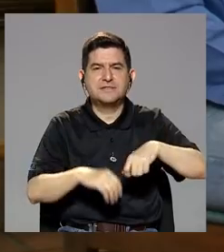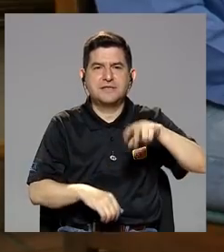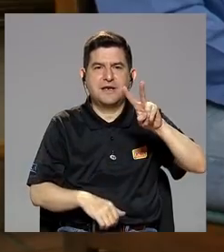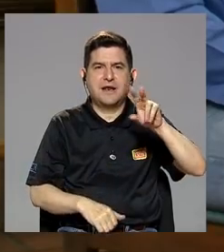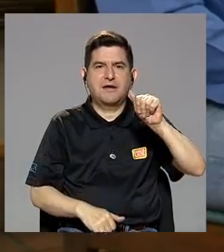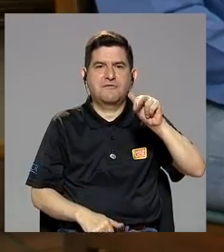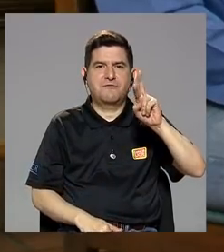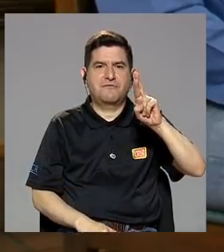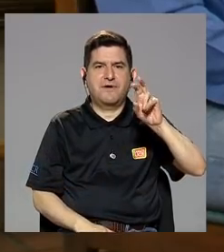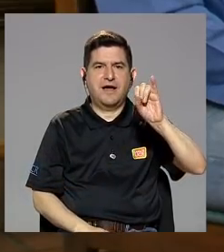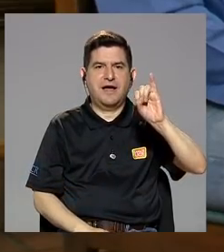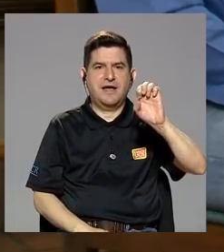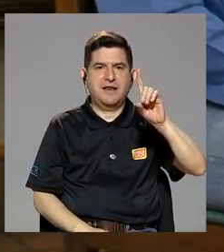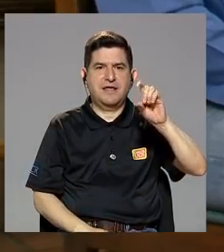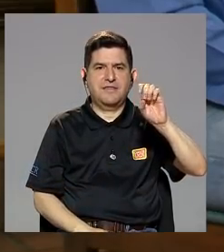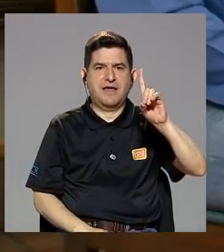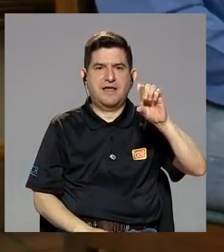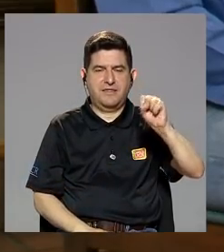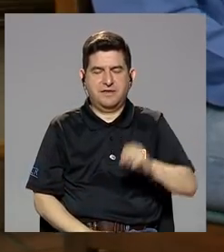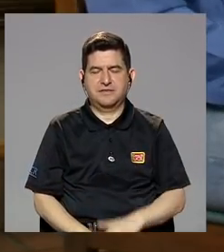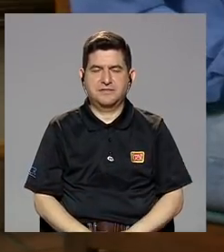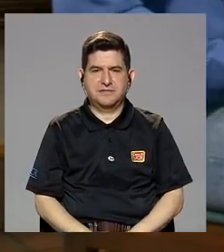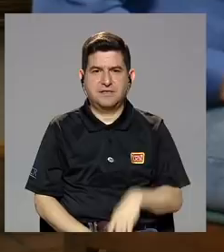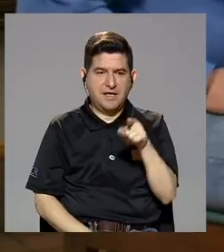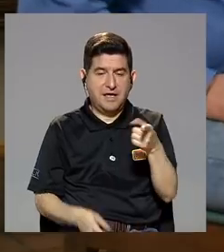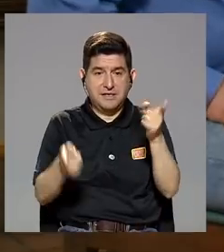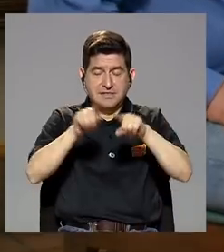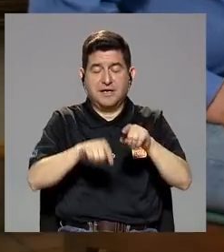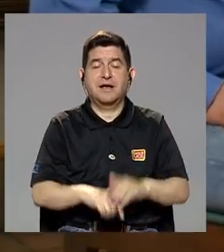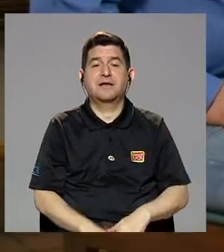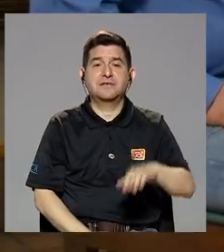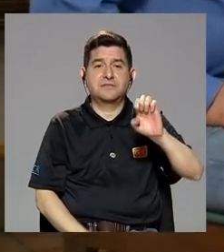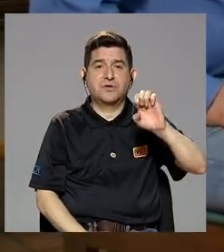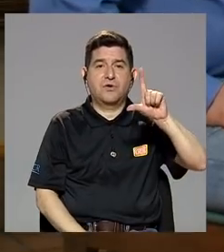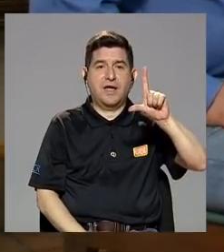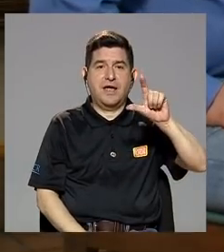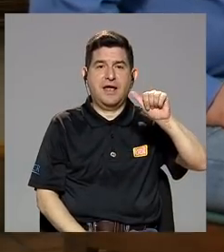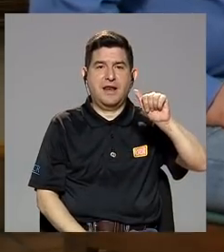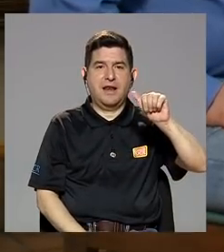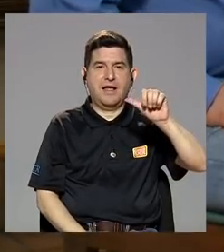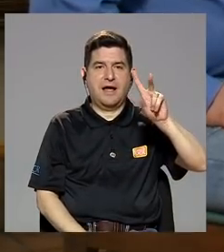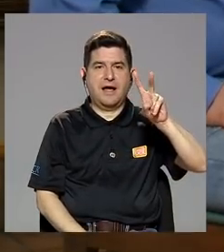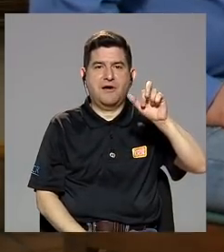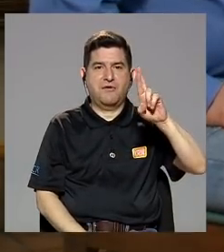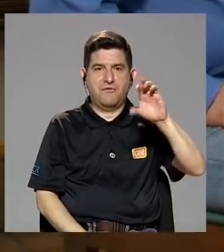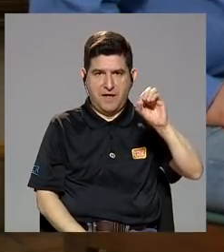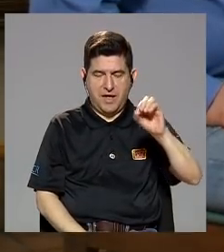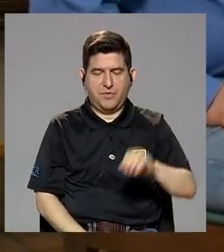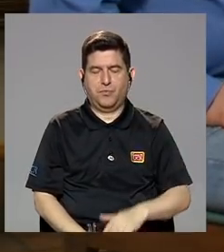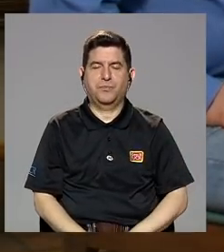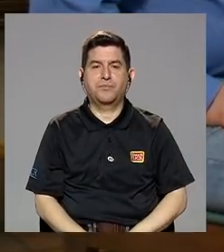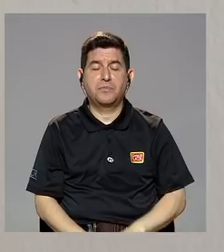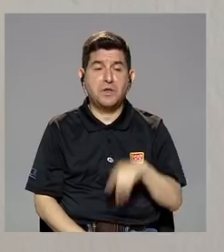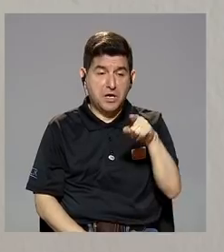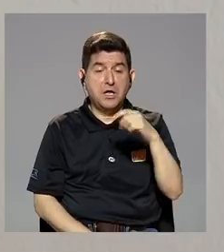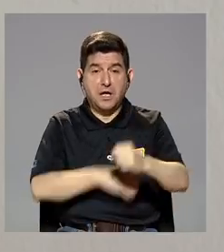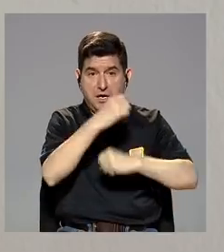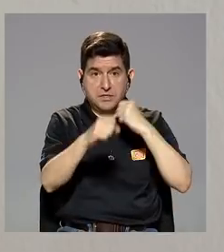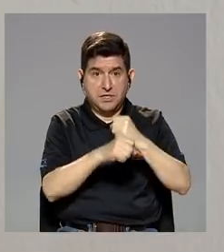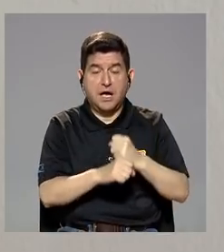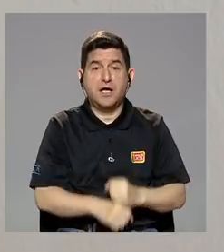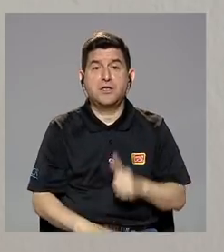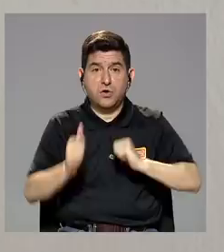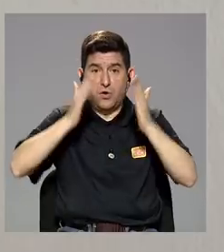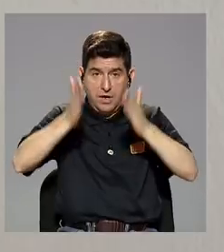con el avaro de molière y el actor que hacía el avaro que era esto joan bladé ganó premio al mejor actor ese año lo cual es muy bueno